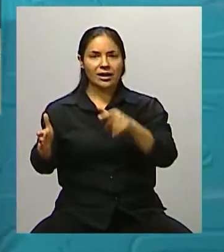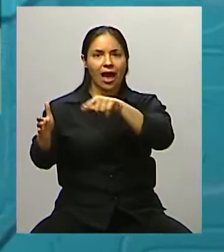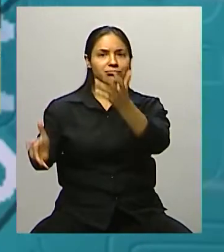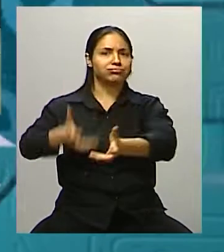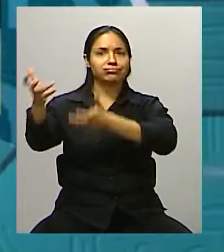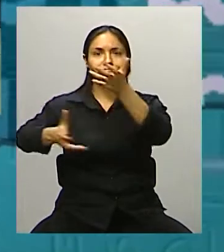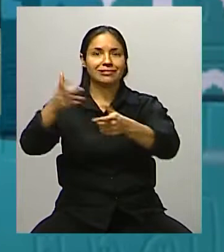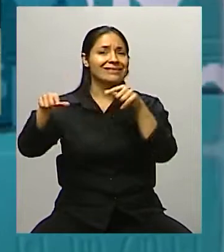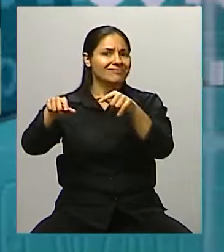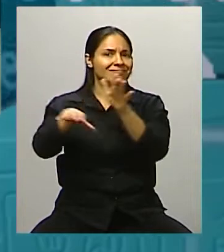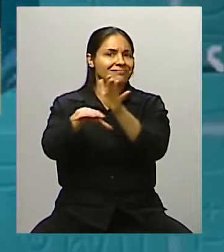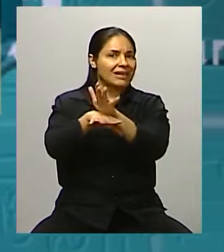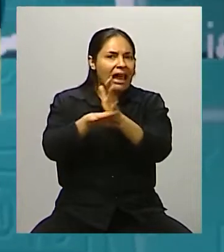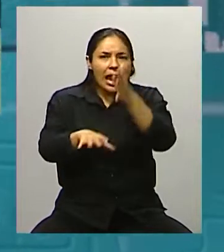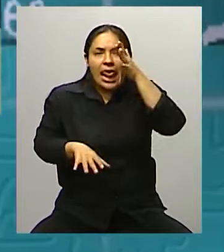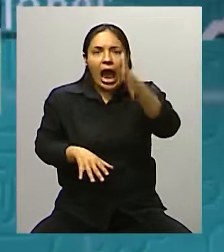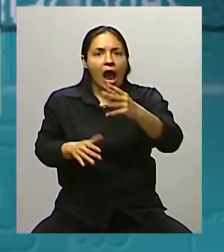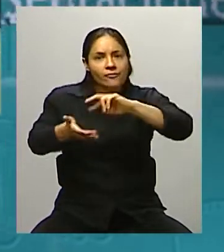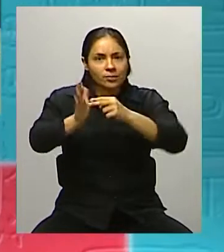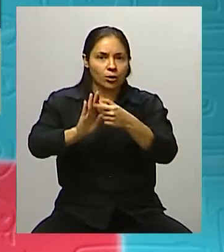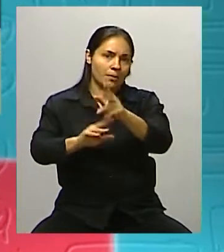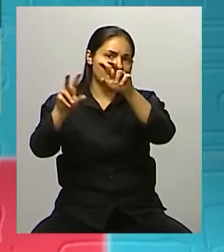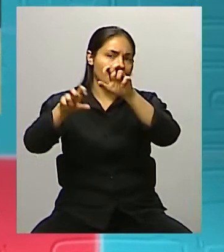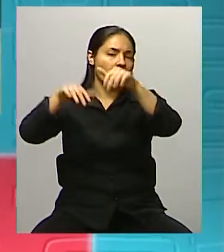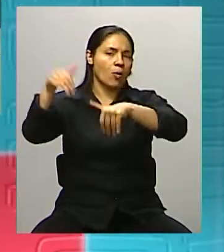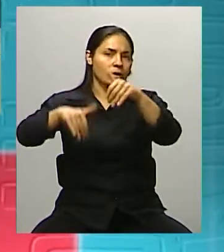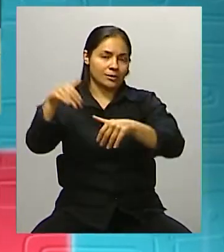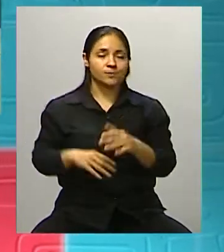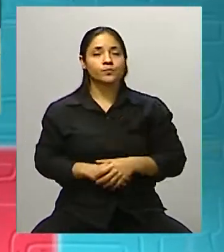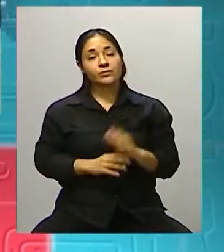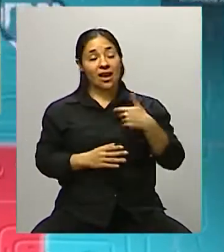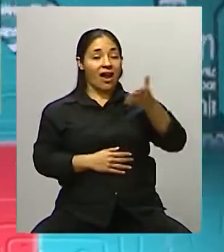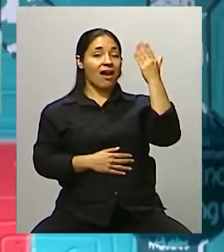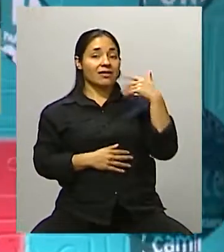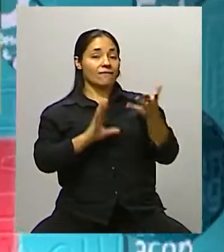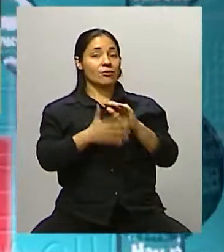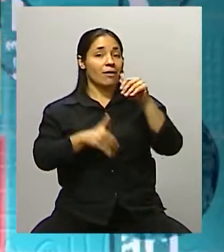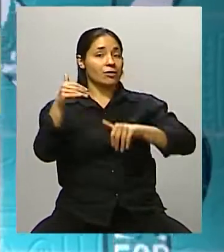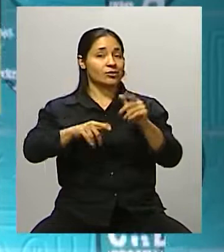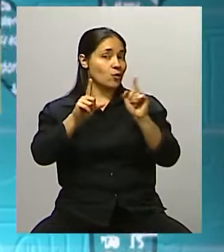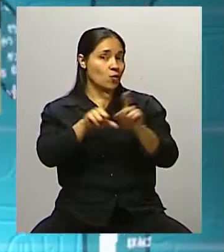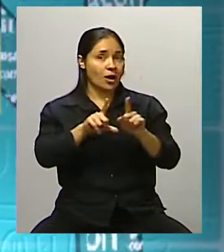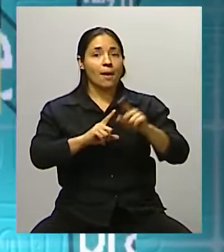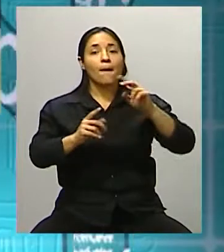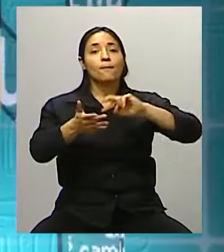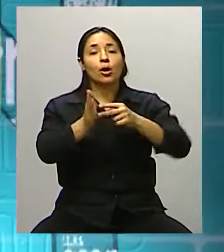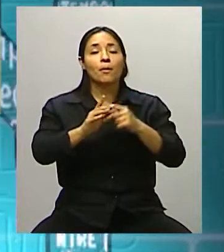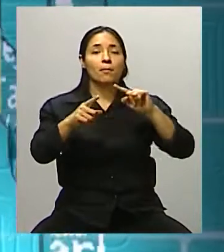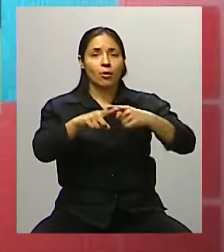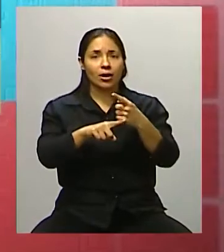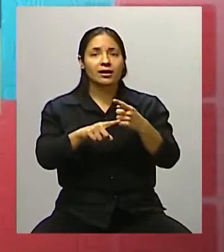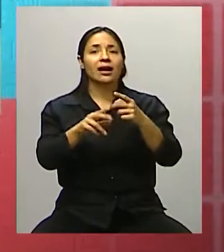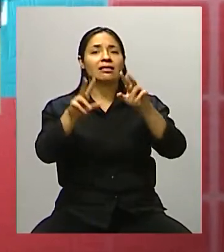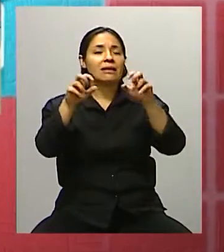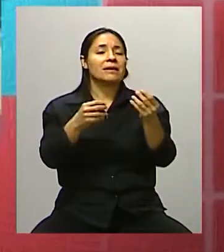este medio siglo que hemos tenido. Y anteriormente, con sistema parecido, los problemas políticos que teníamos eran de